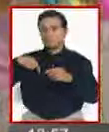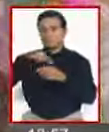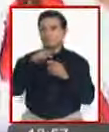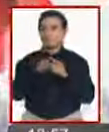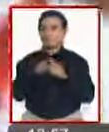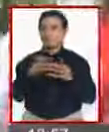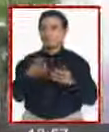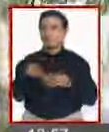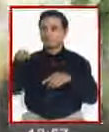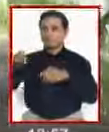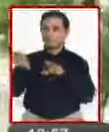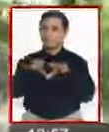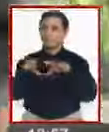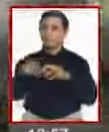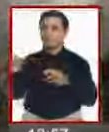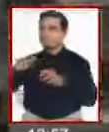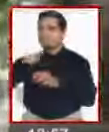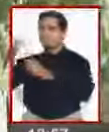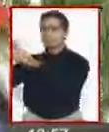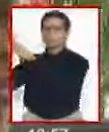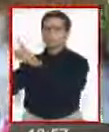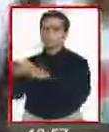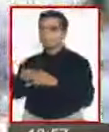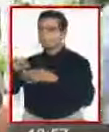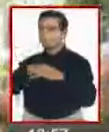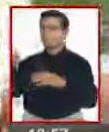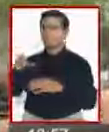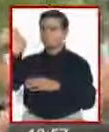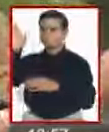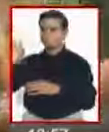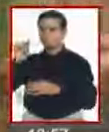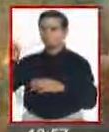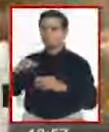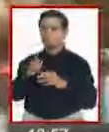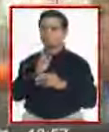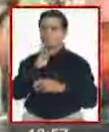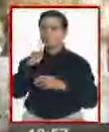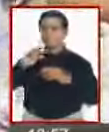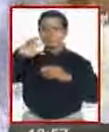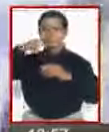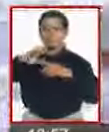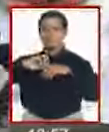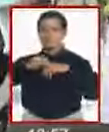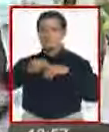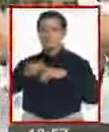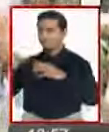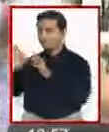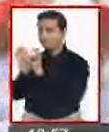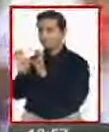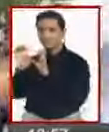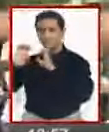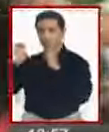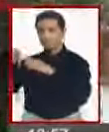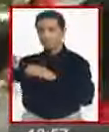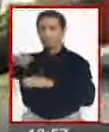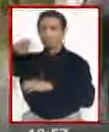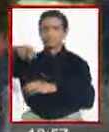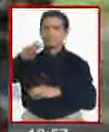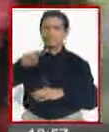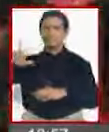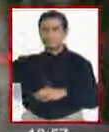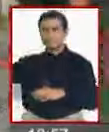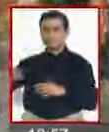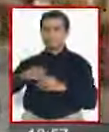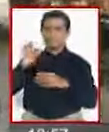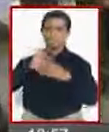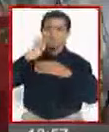Eso se realiza en la sede de Santa Cruz, Real Santa Cruz, ubicado en Tercer Anillo y San Aurelio, el jueves